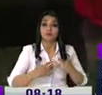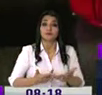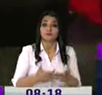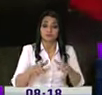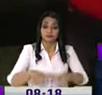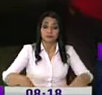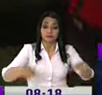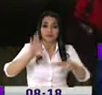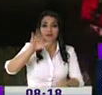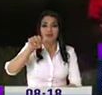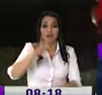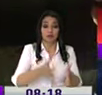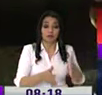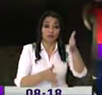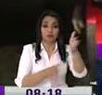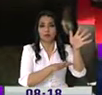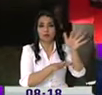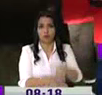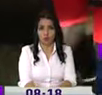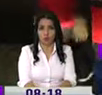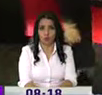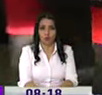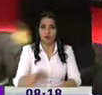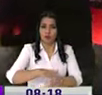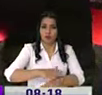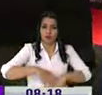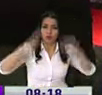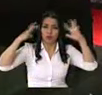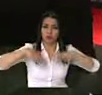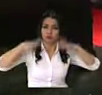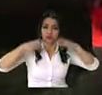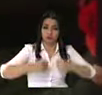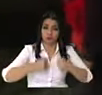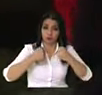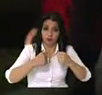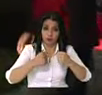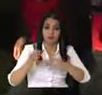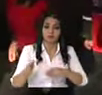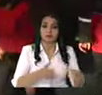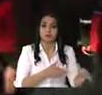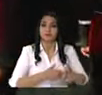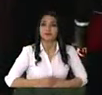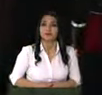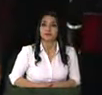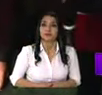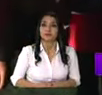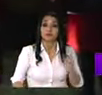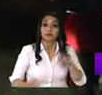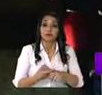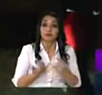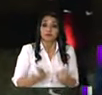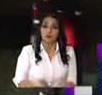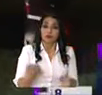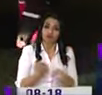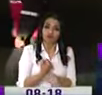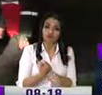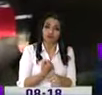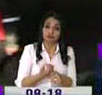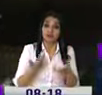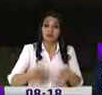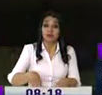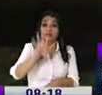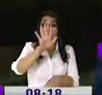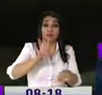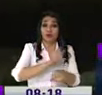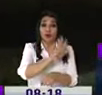Tejar un muro por la fuerte precipitación en el sector. Al momento estamos trabajando ya 5 horas en